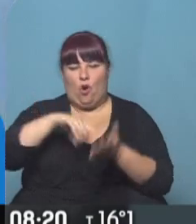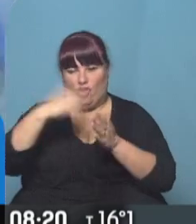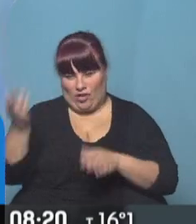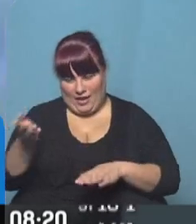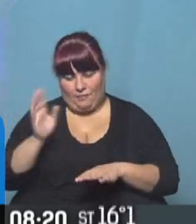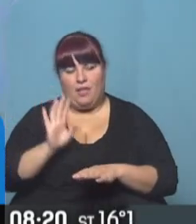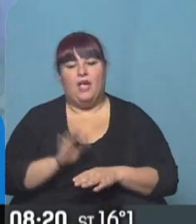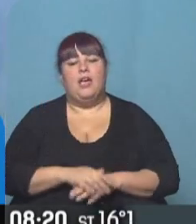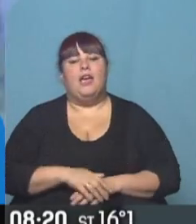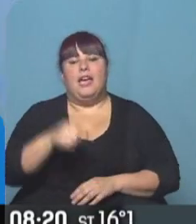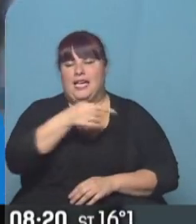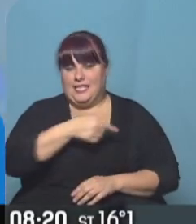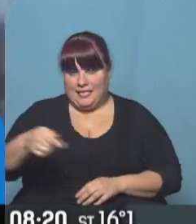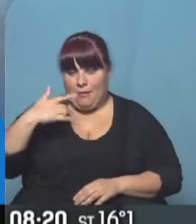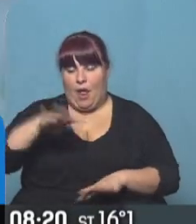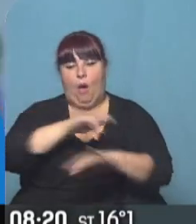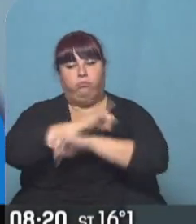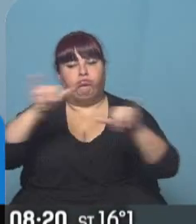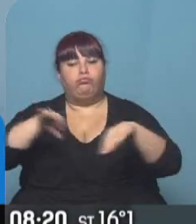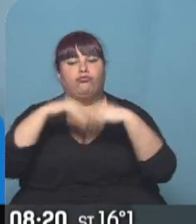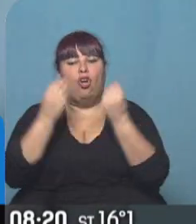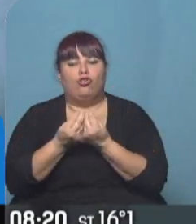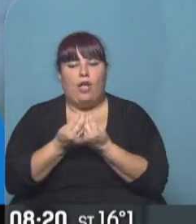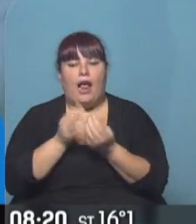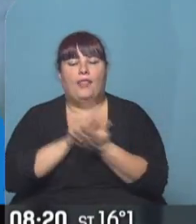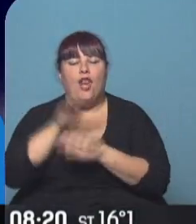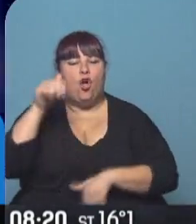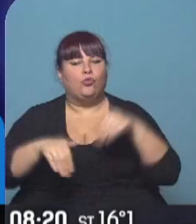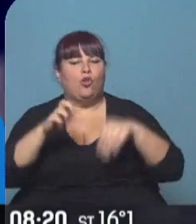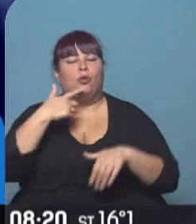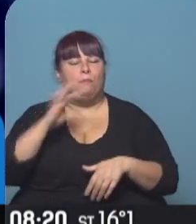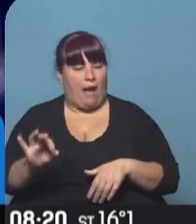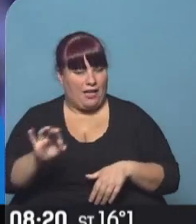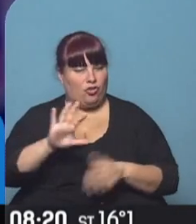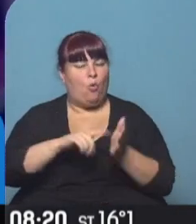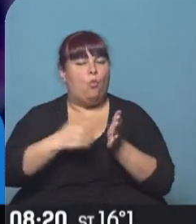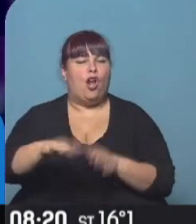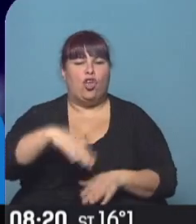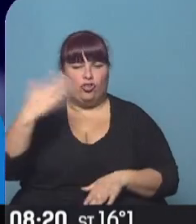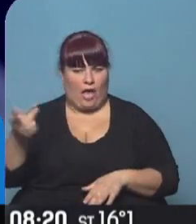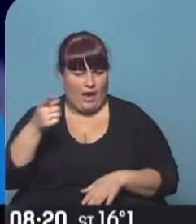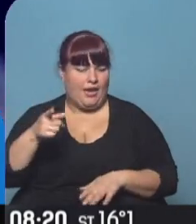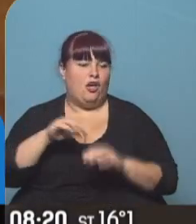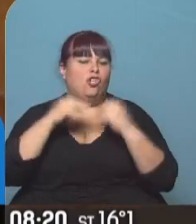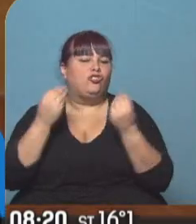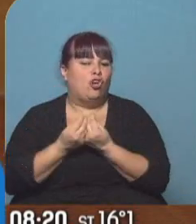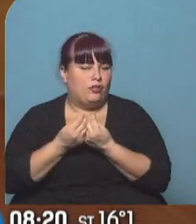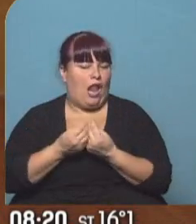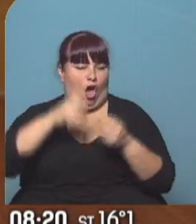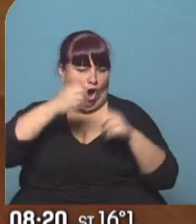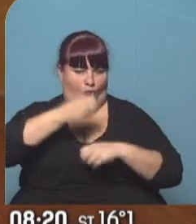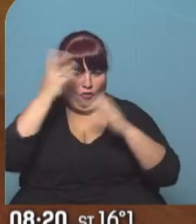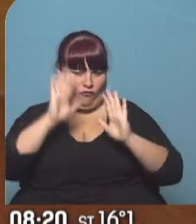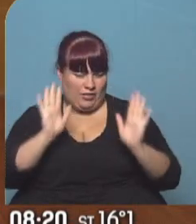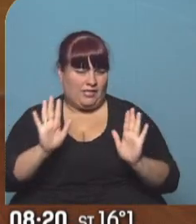Aires. Esta semana se van a conocer los resultados de las elecciones PASO en la provincia de Buenos Aires, resultados